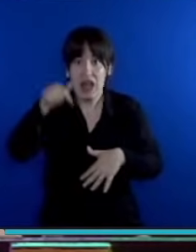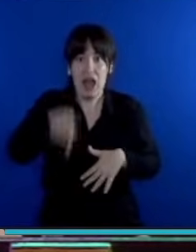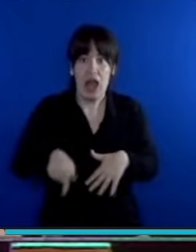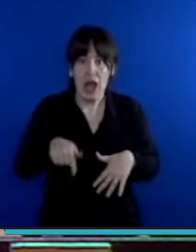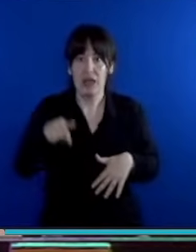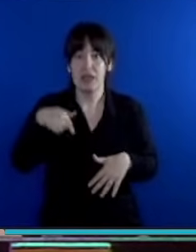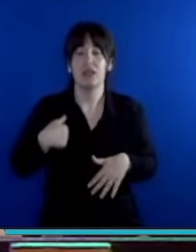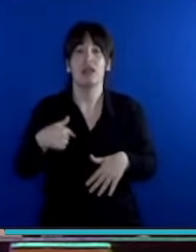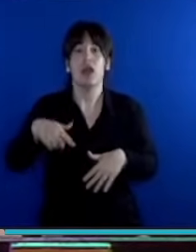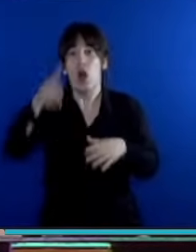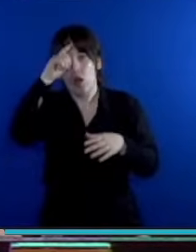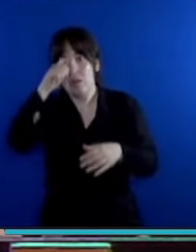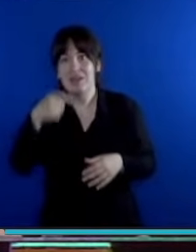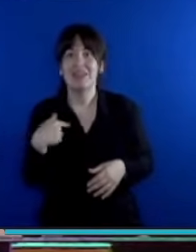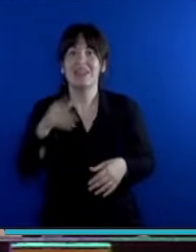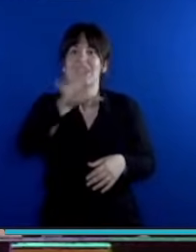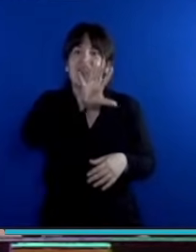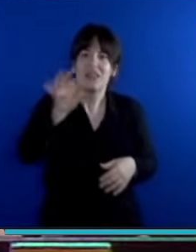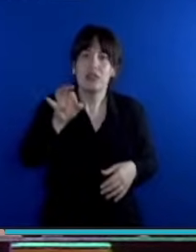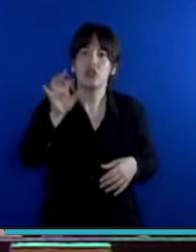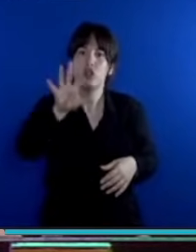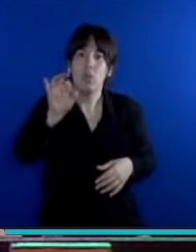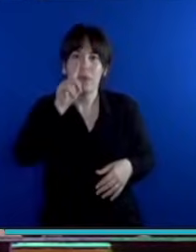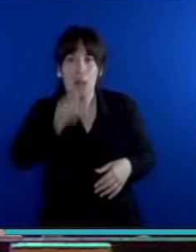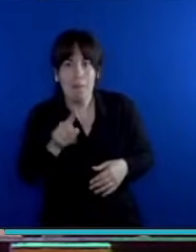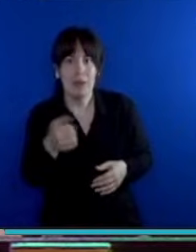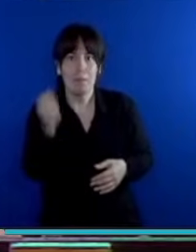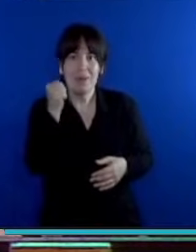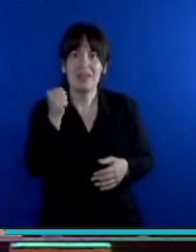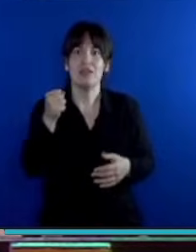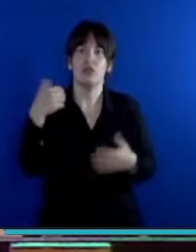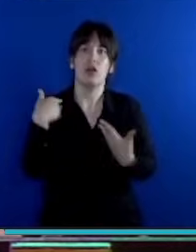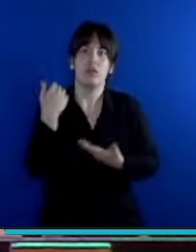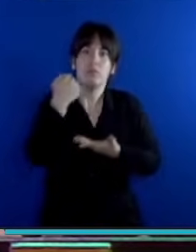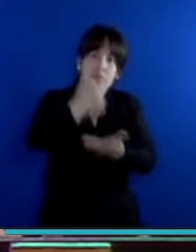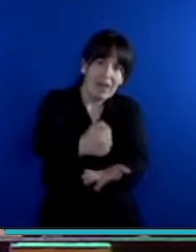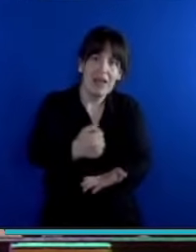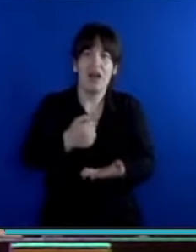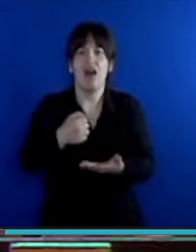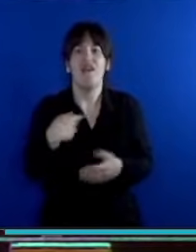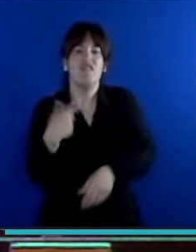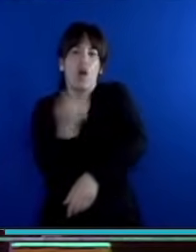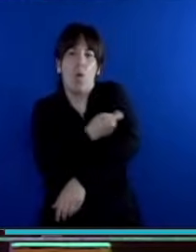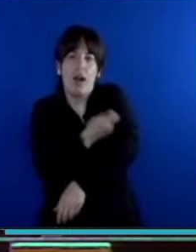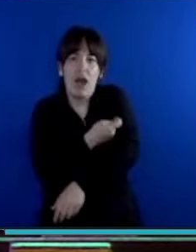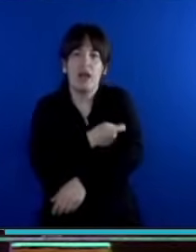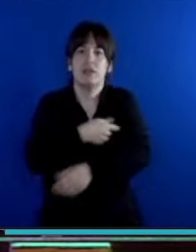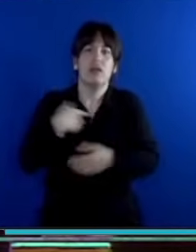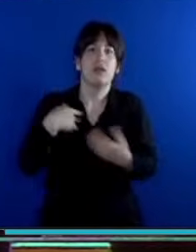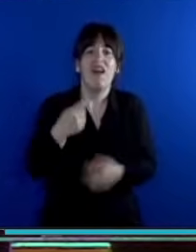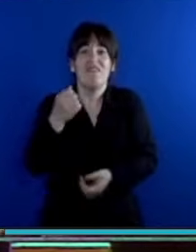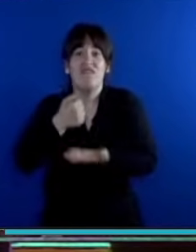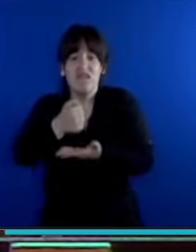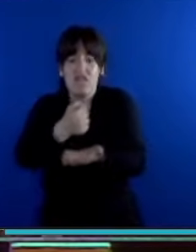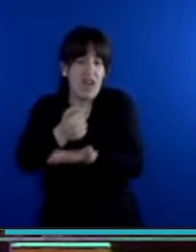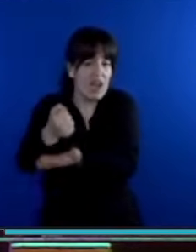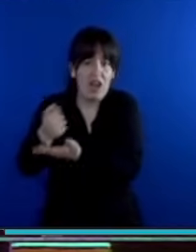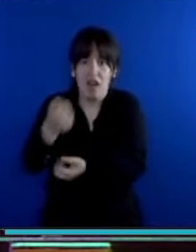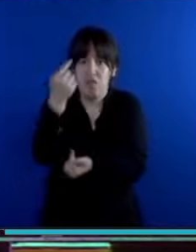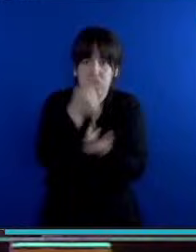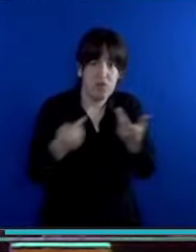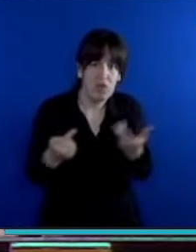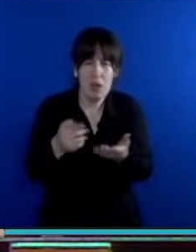ejemplo. 550.000 pesos cobra una beca vacunate o de capacitación, una beca de contingencia en el sistema de salud